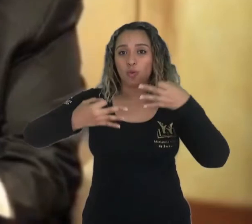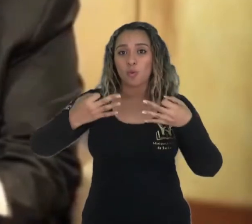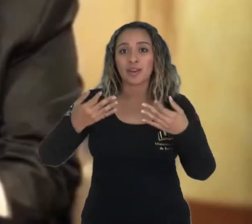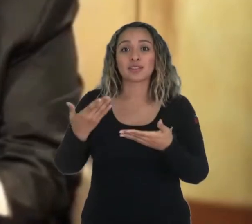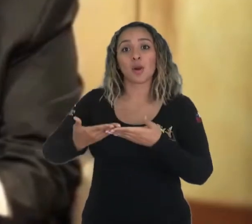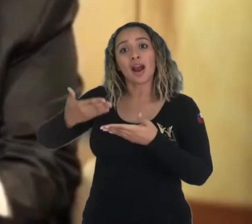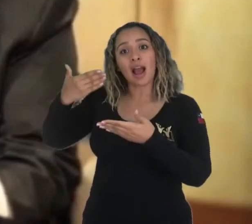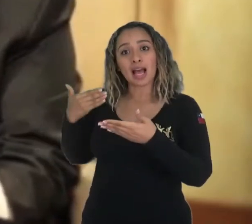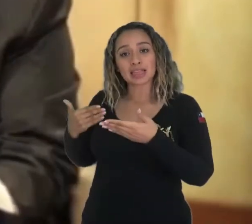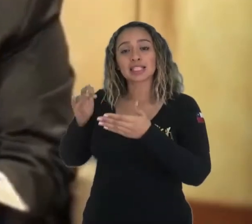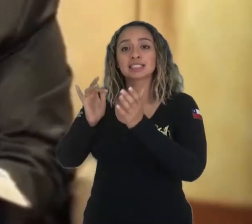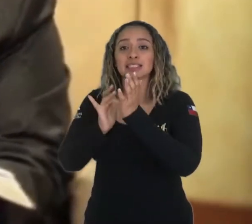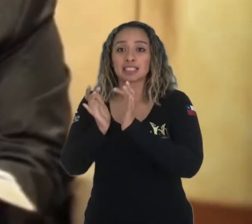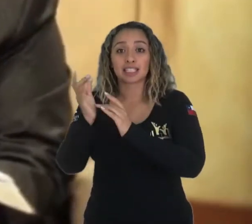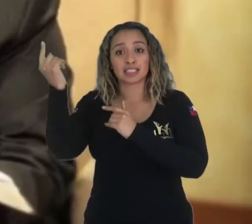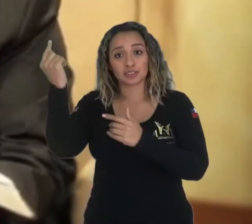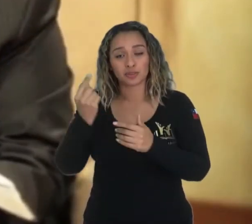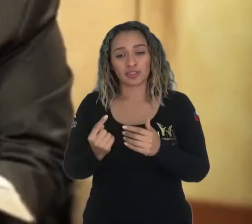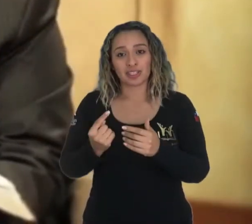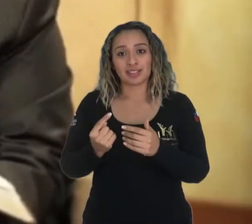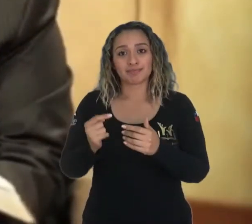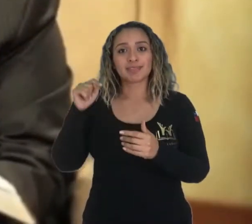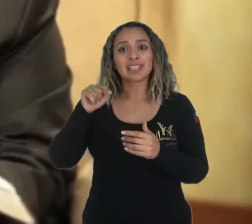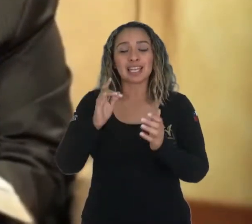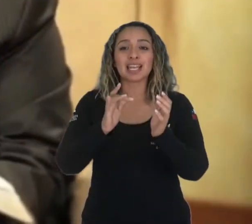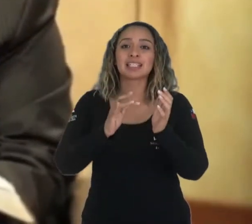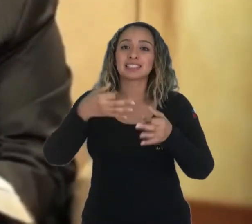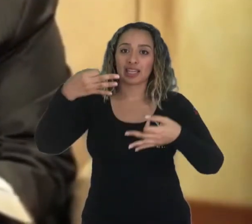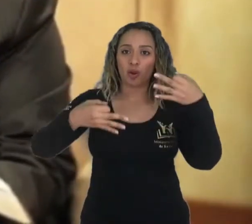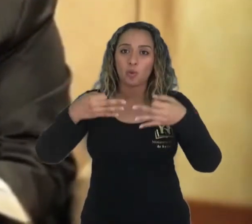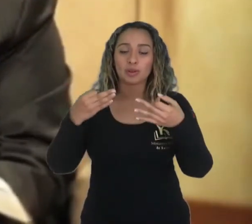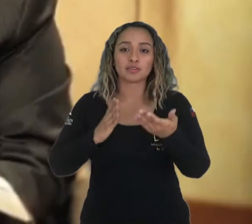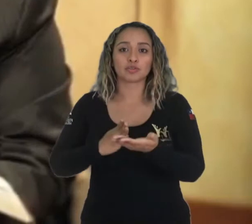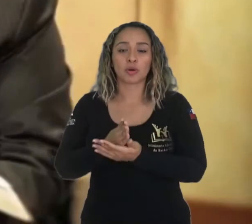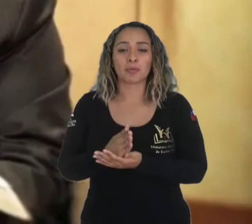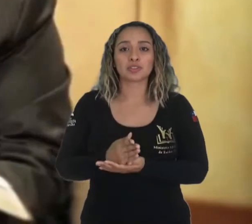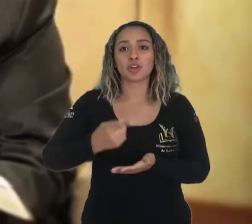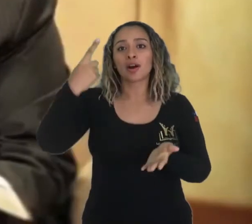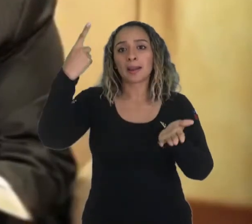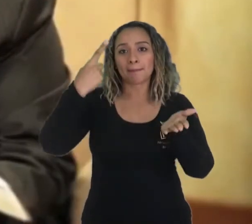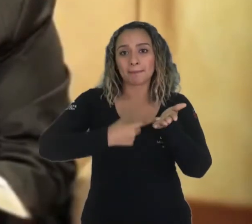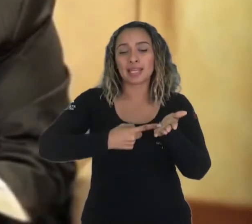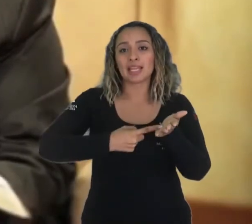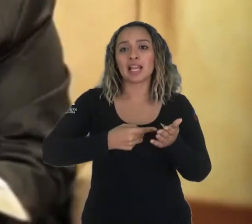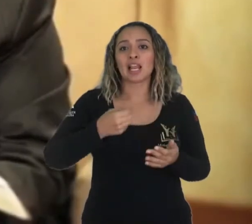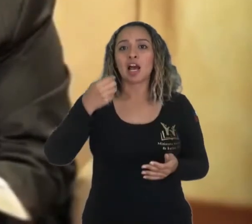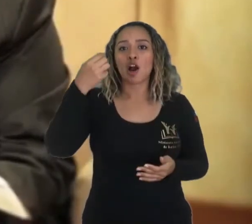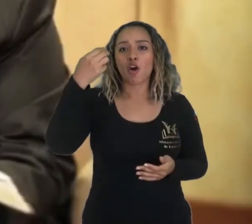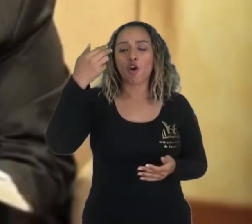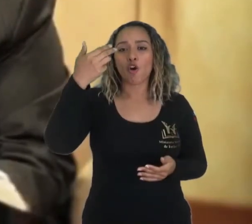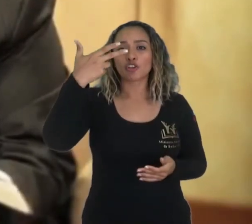la venida de Cristo y ese juicio de acuerdo con la Biblia comenzó el año 1844